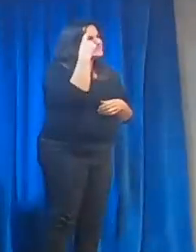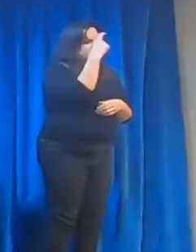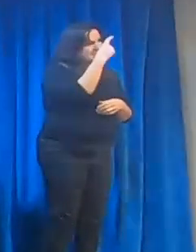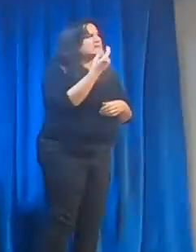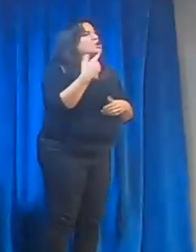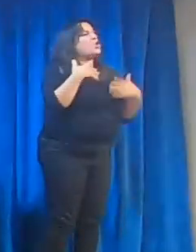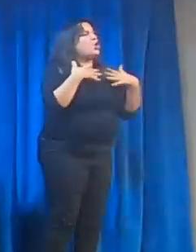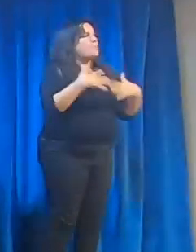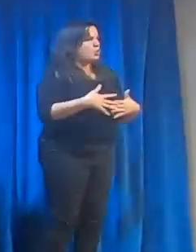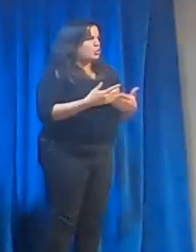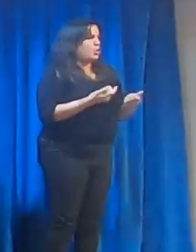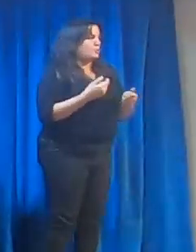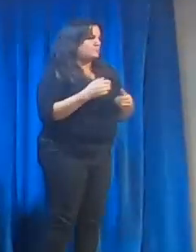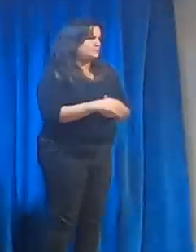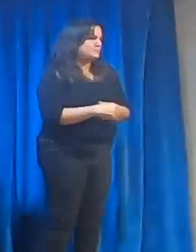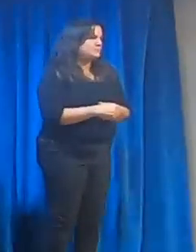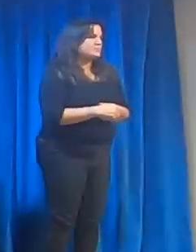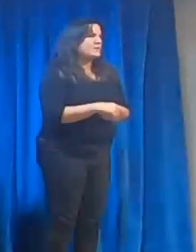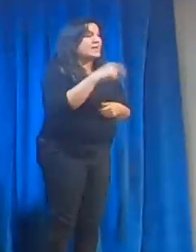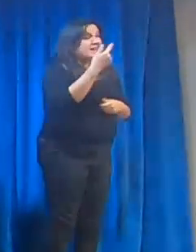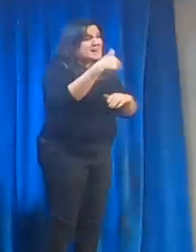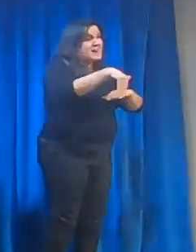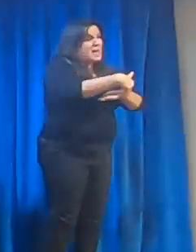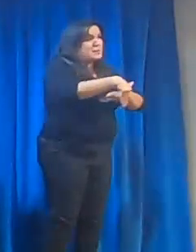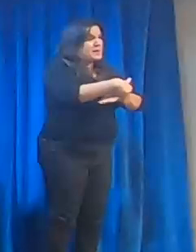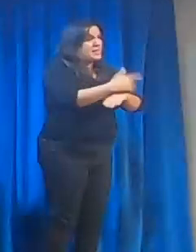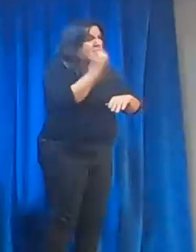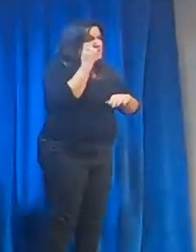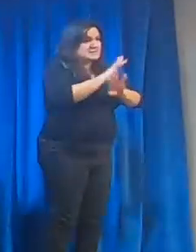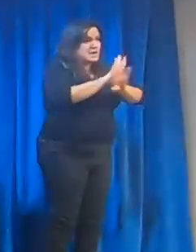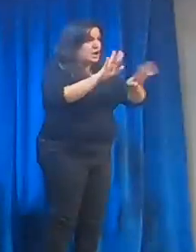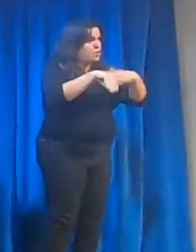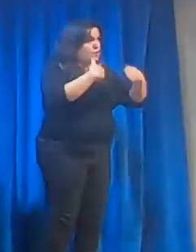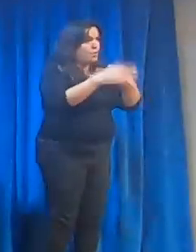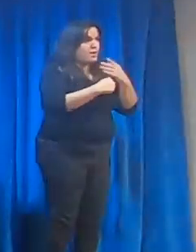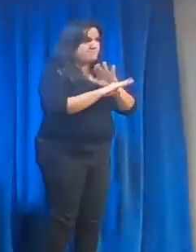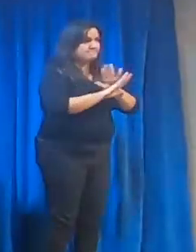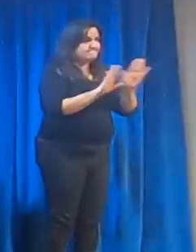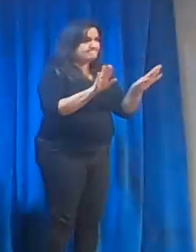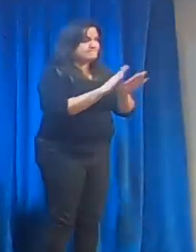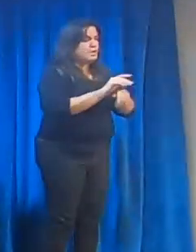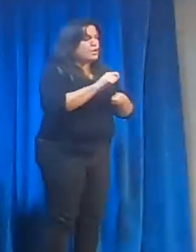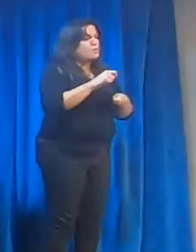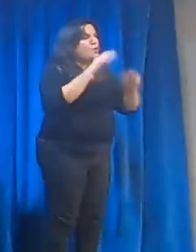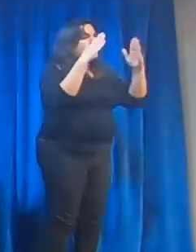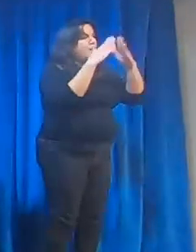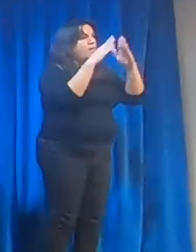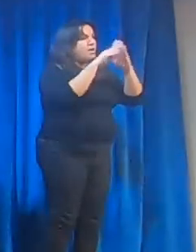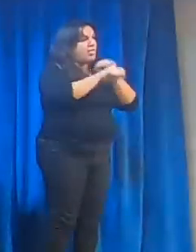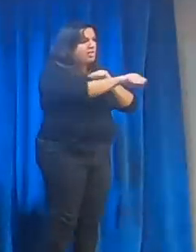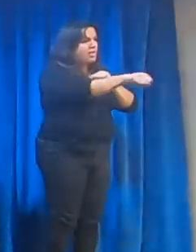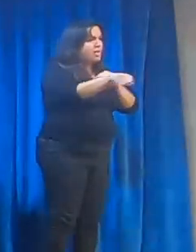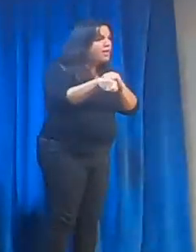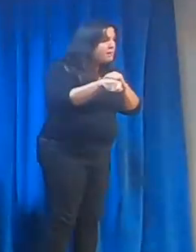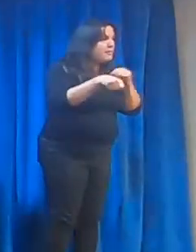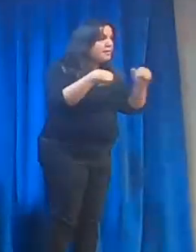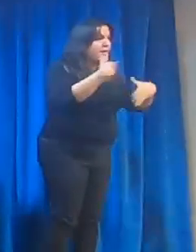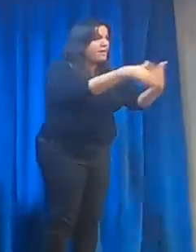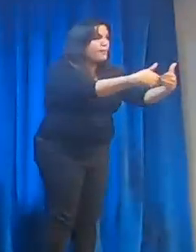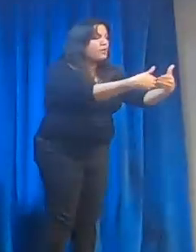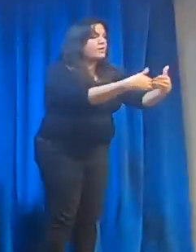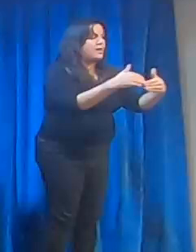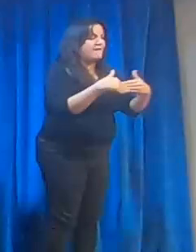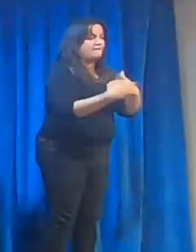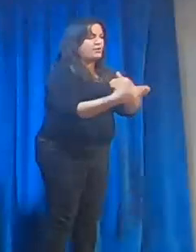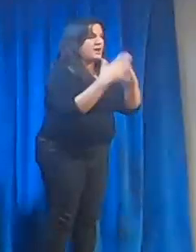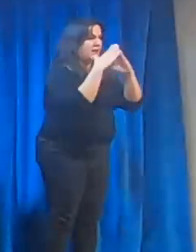fueron cambiando, ya no se juega la vereda, ¿no? Esa idea de abrir la puerta para ir a jugar nos decía que el juego estaba